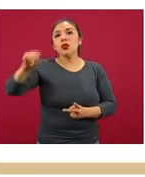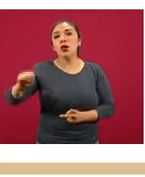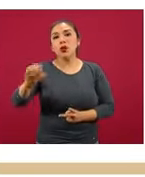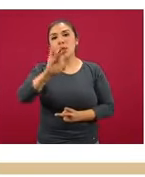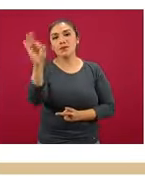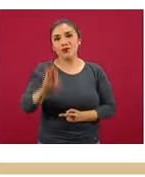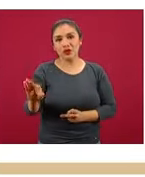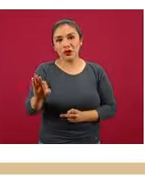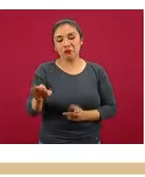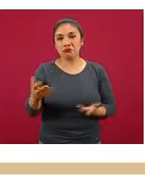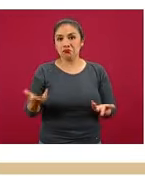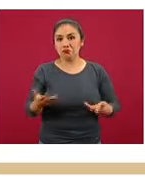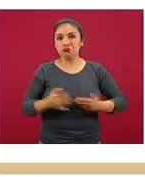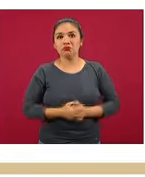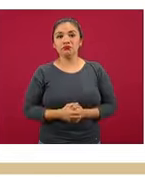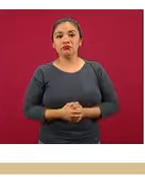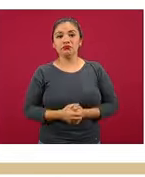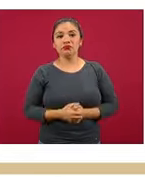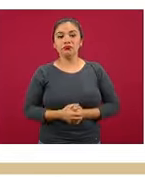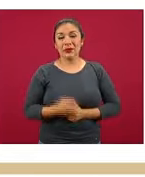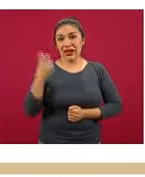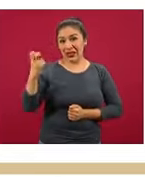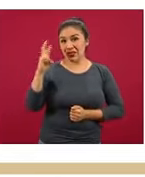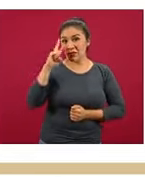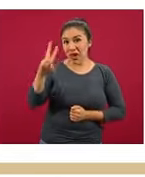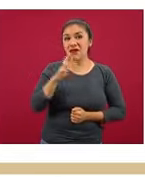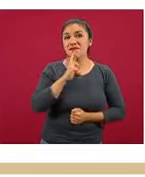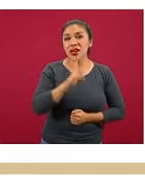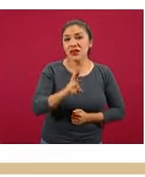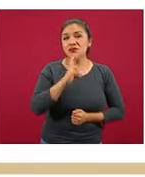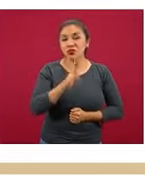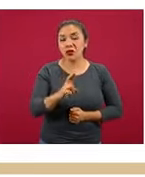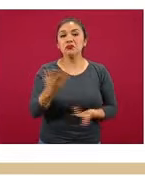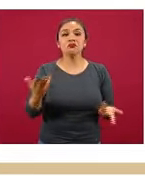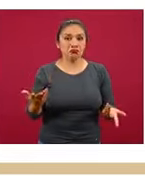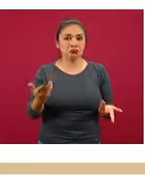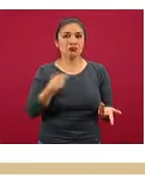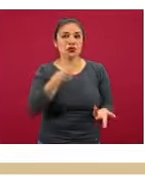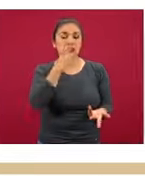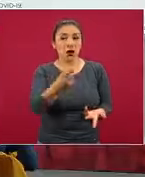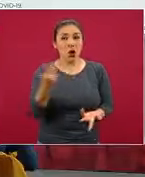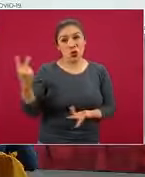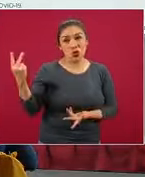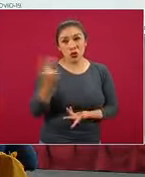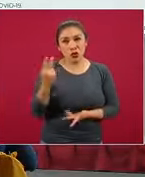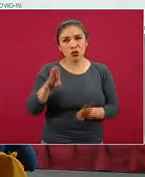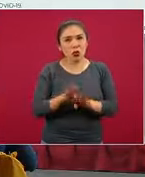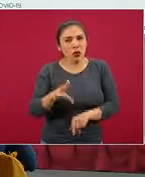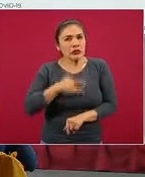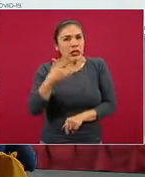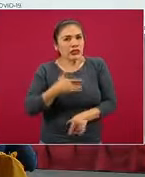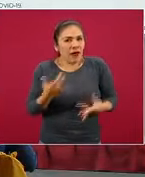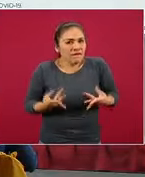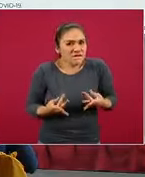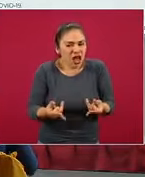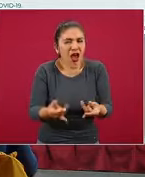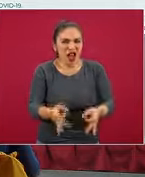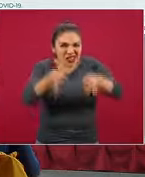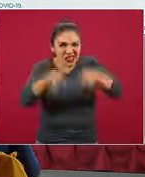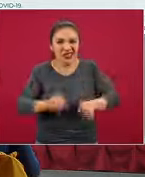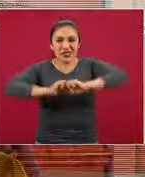un 99%. Con estos primeros números, comentar que estos niveles de sensibilidad y